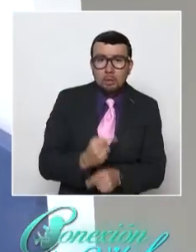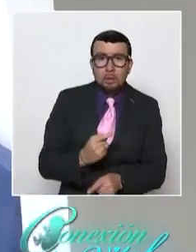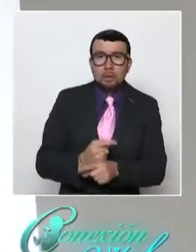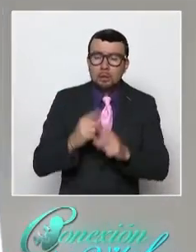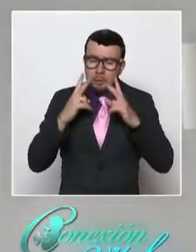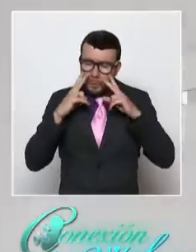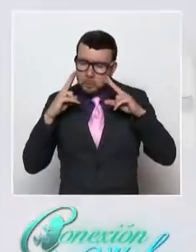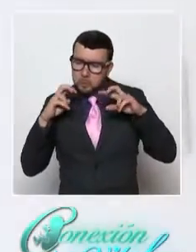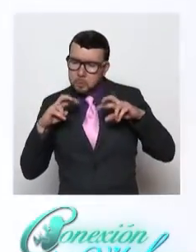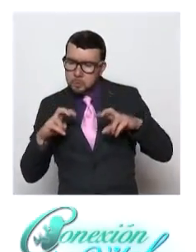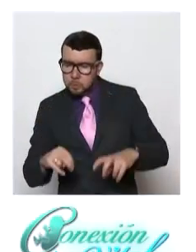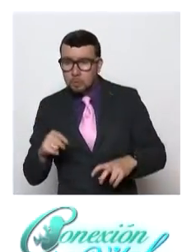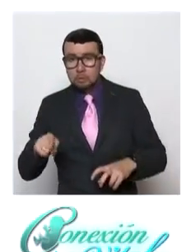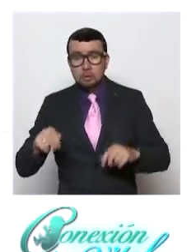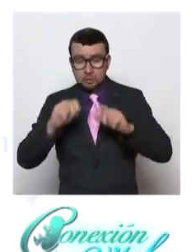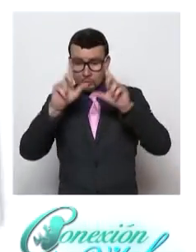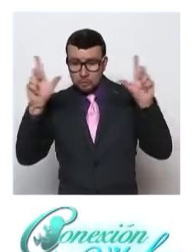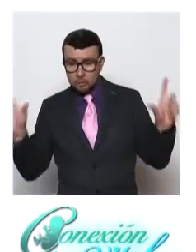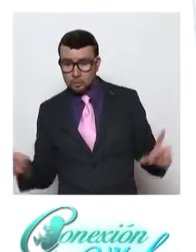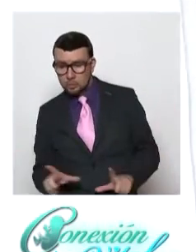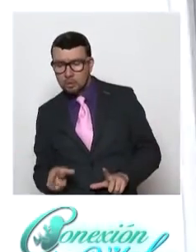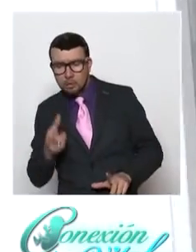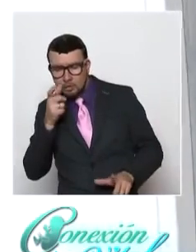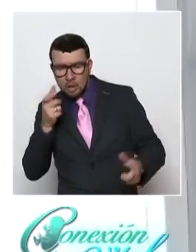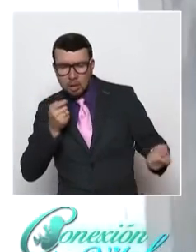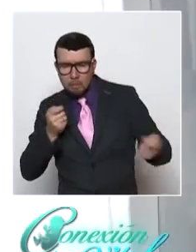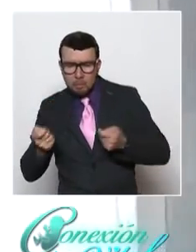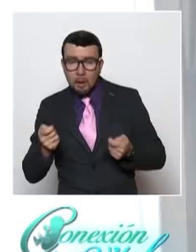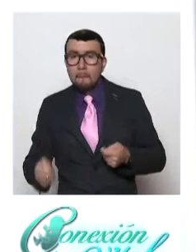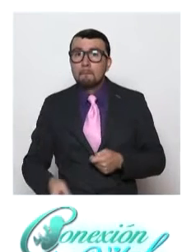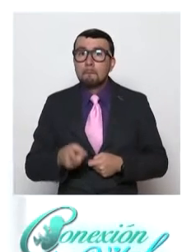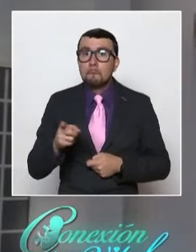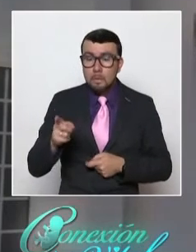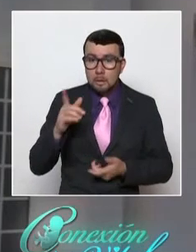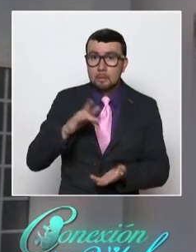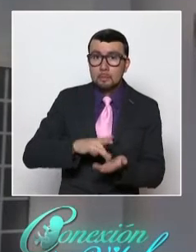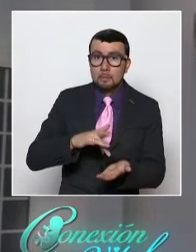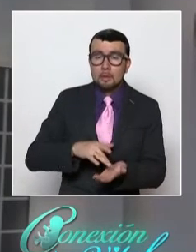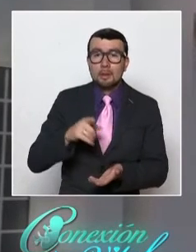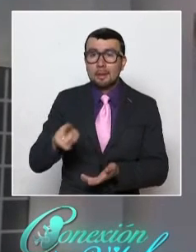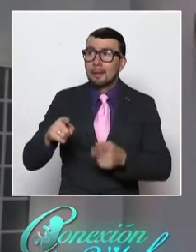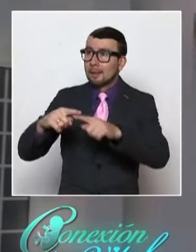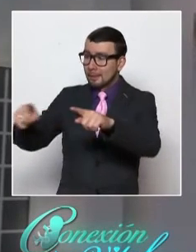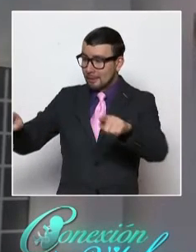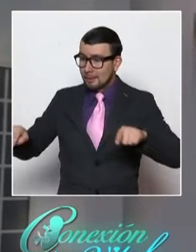examen integral en el paciente. Estas son las salas de ecografía,